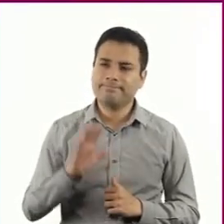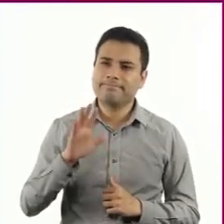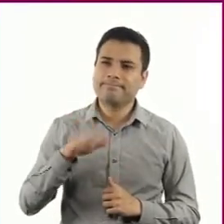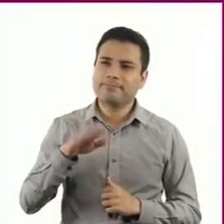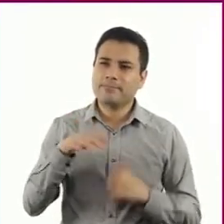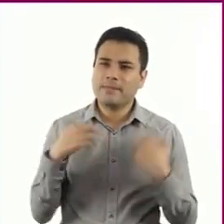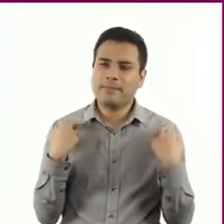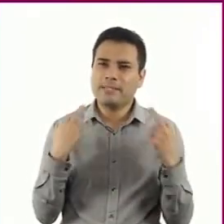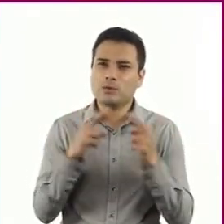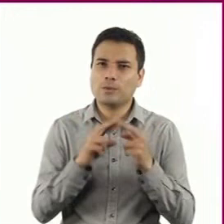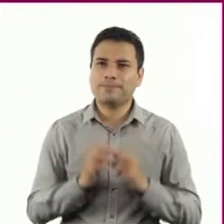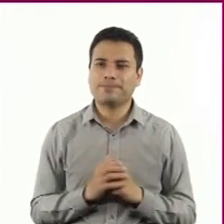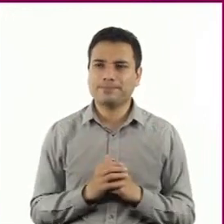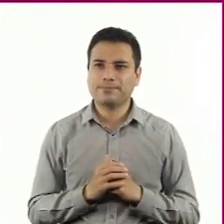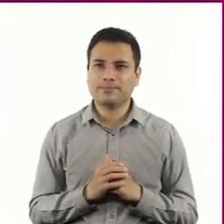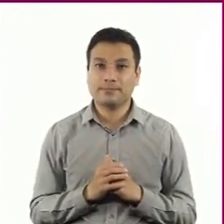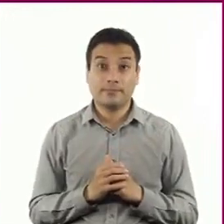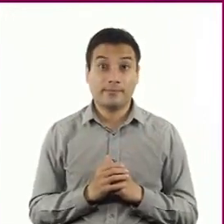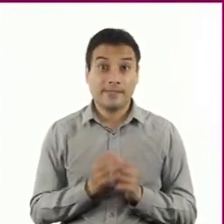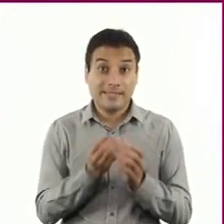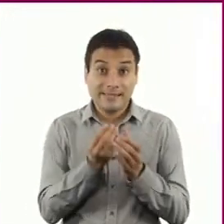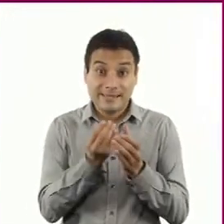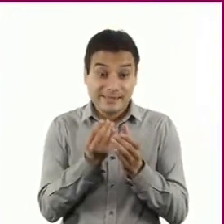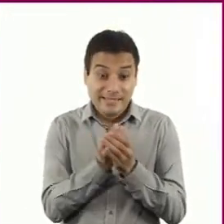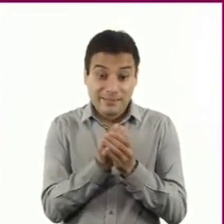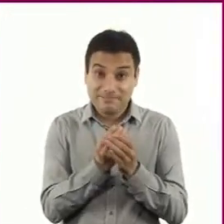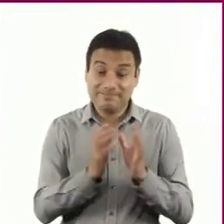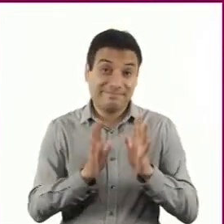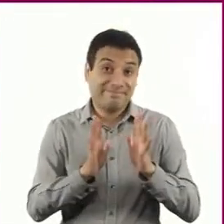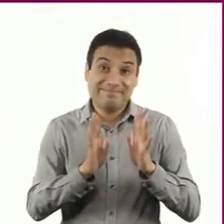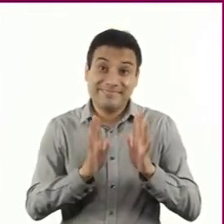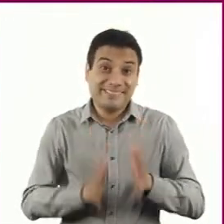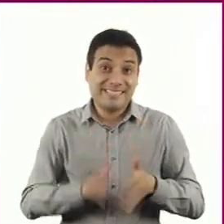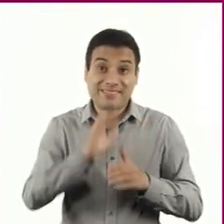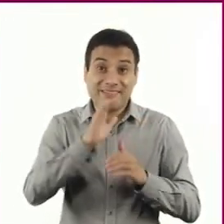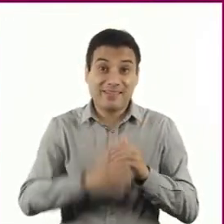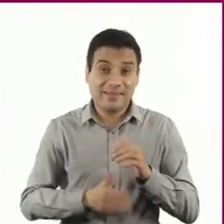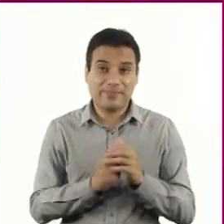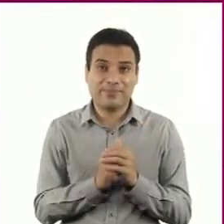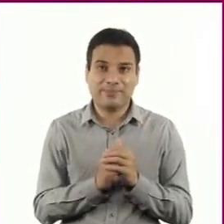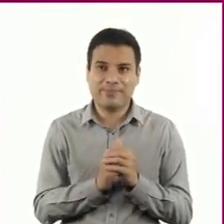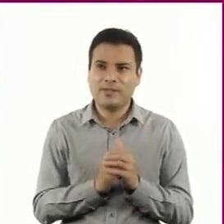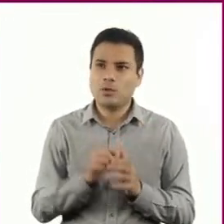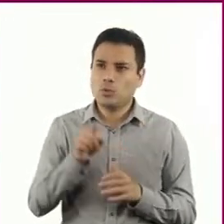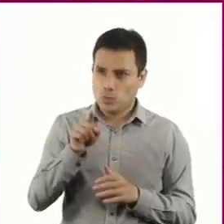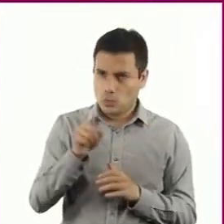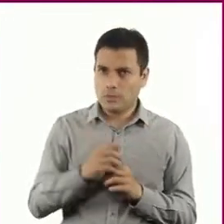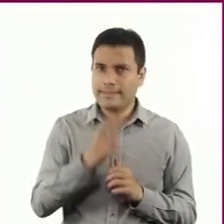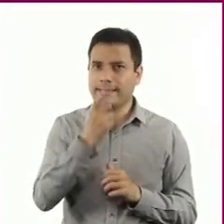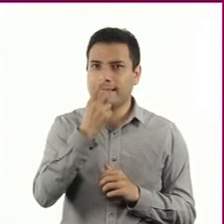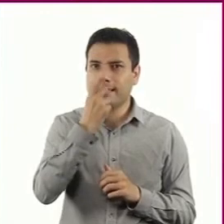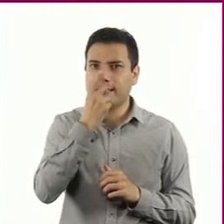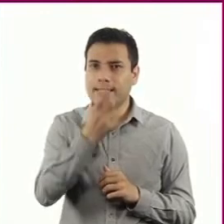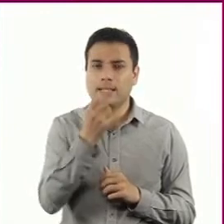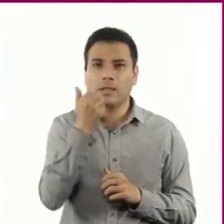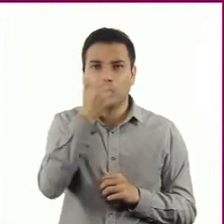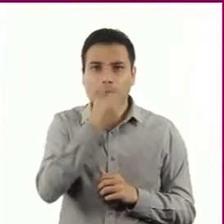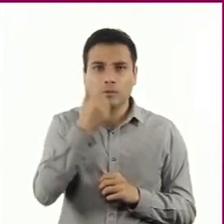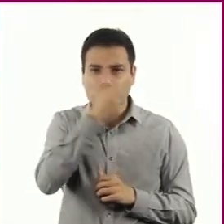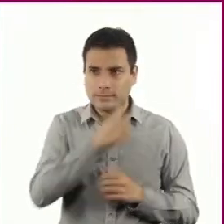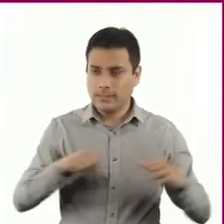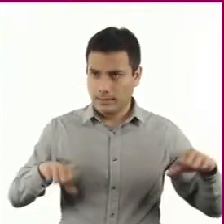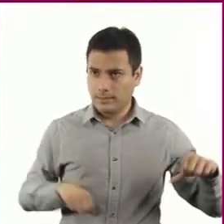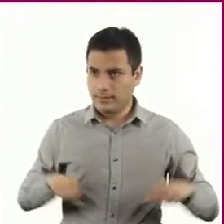Jorge, el tiempo de la sesión está a punto de concluir. ¿Por qué no le propone a las y los estudiantes un último